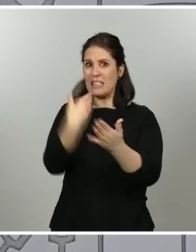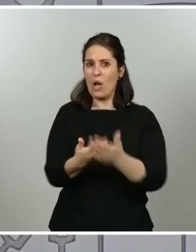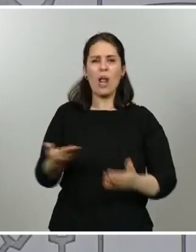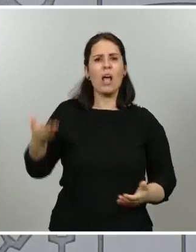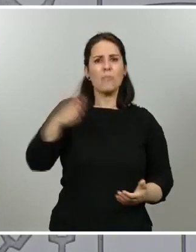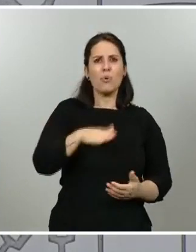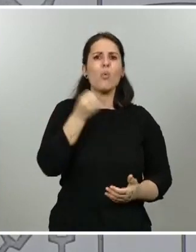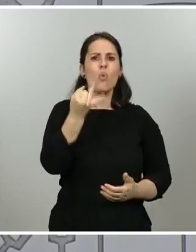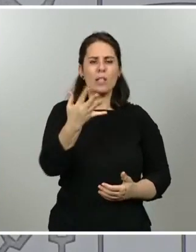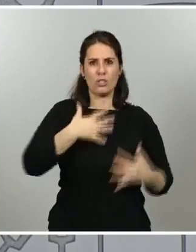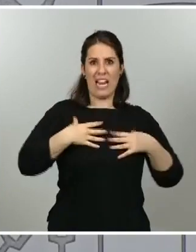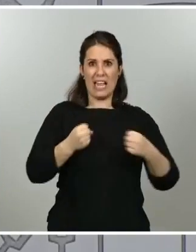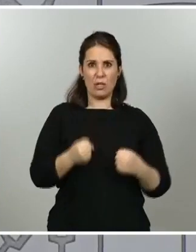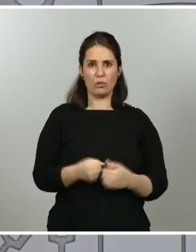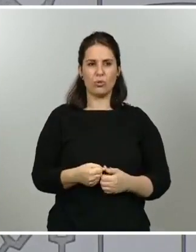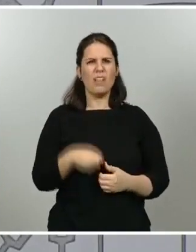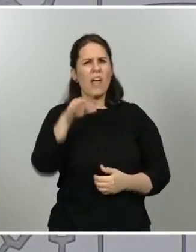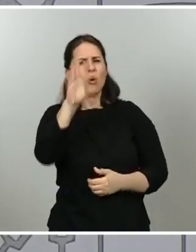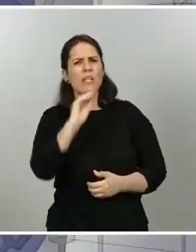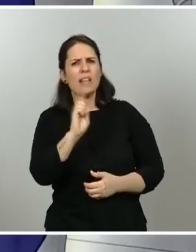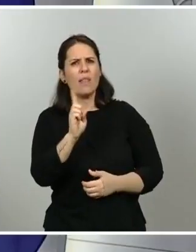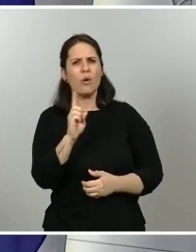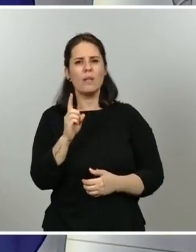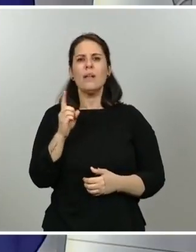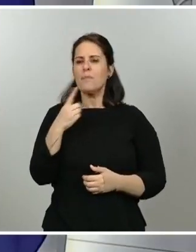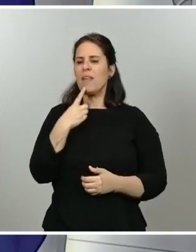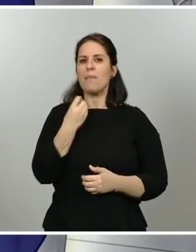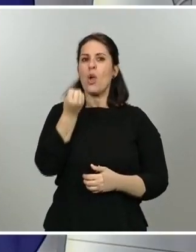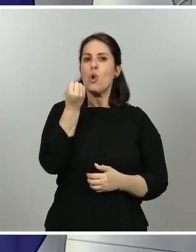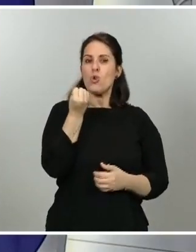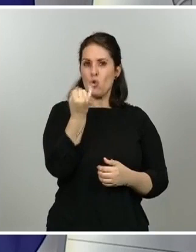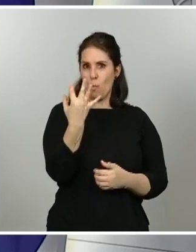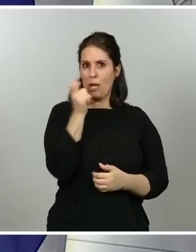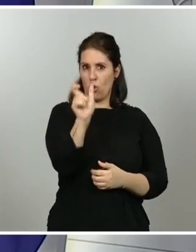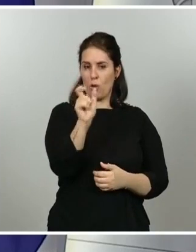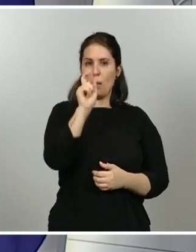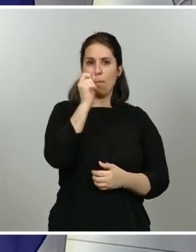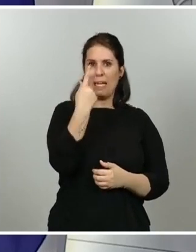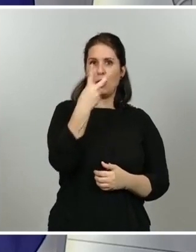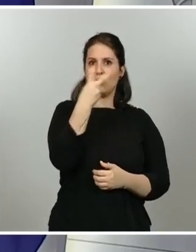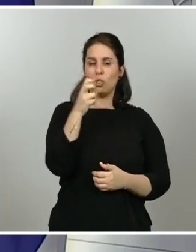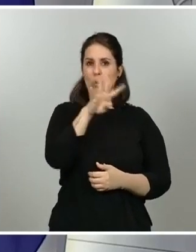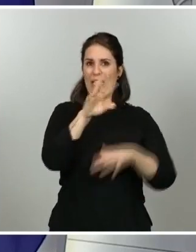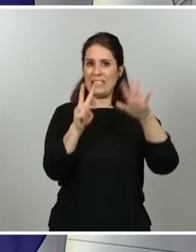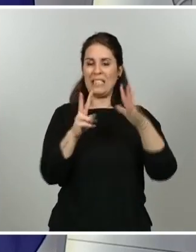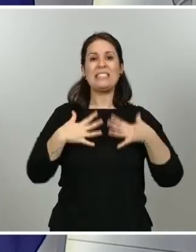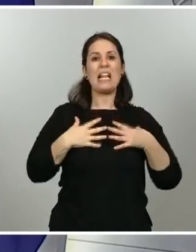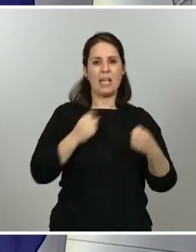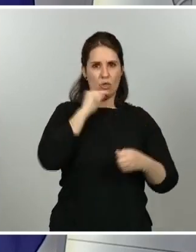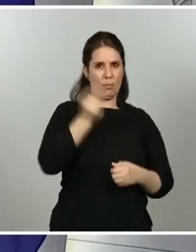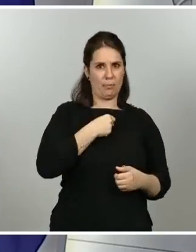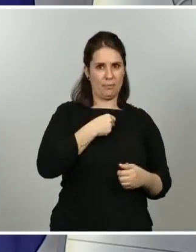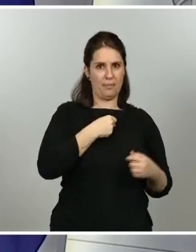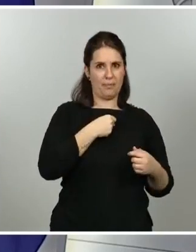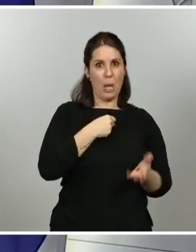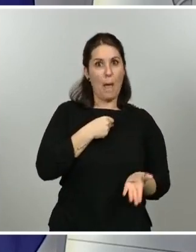principio. ¿El número total de...? El número de nuevos sanitarios infectados, 1.247. Sí. Supera al de nuevos positivos de la